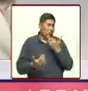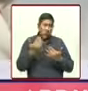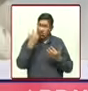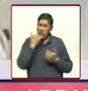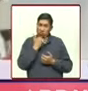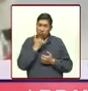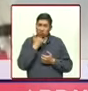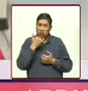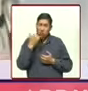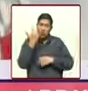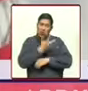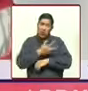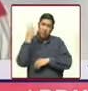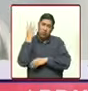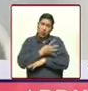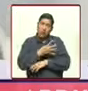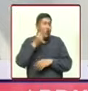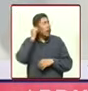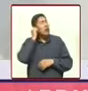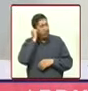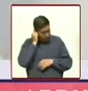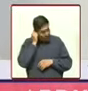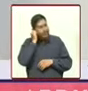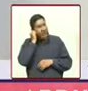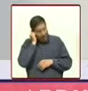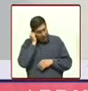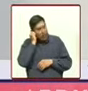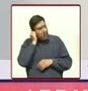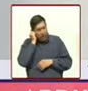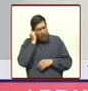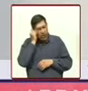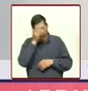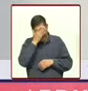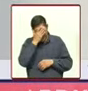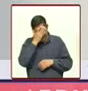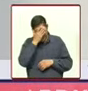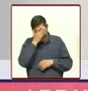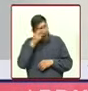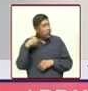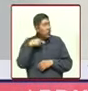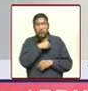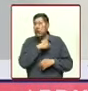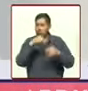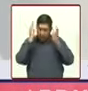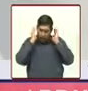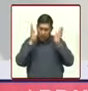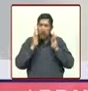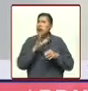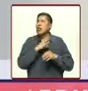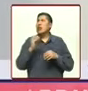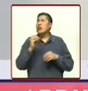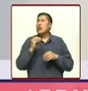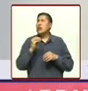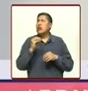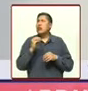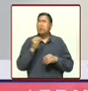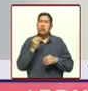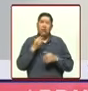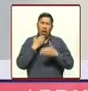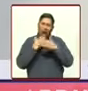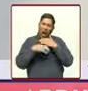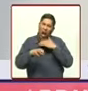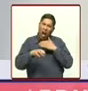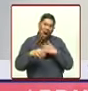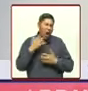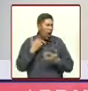estos 3-4 días? Sí, hemos tenido, bueno, estamos atendiendo, ¿no? Prácticamente son focos de calor